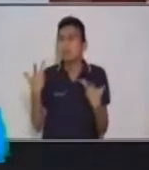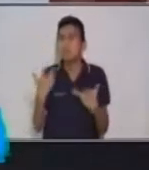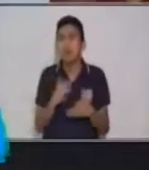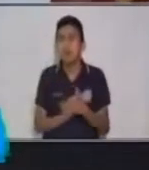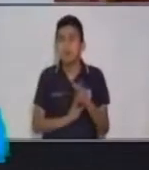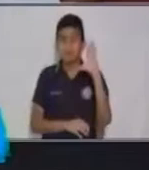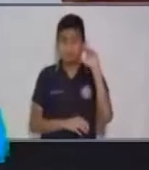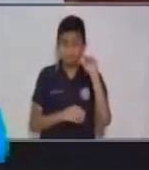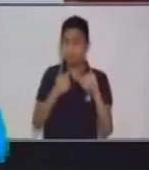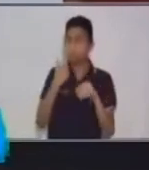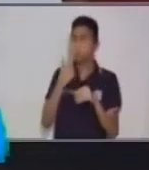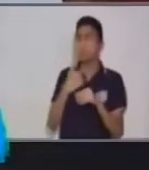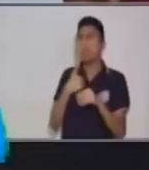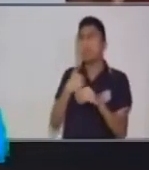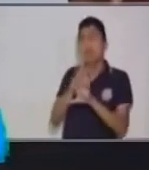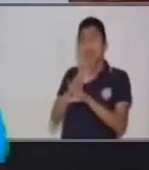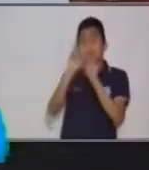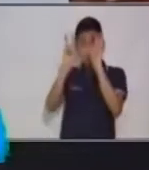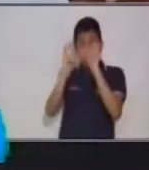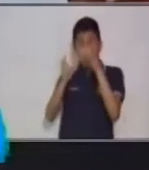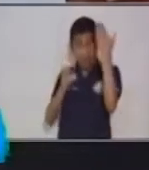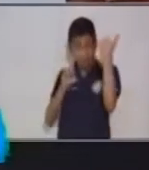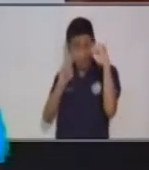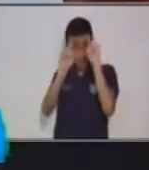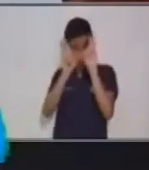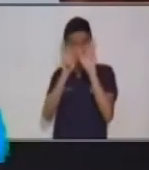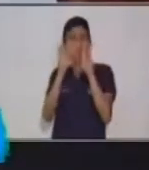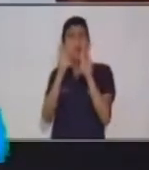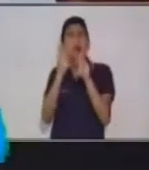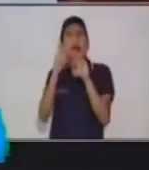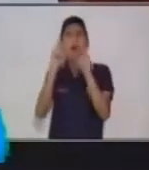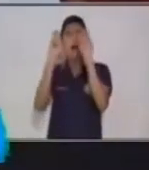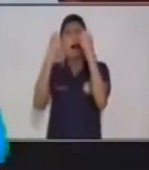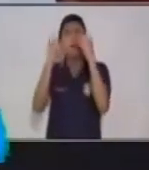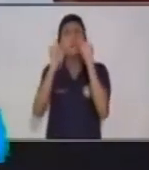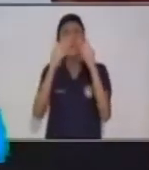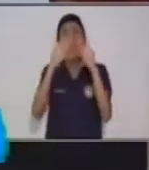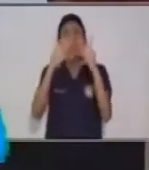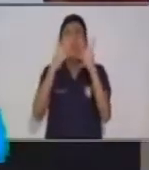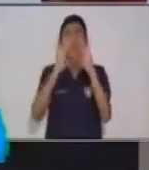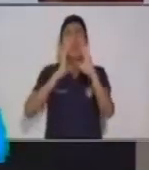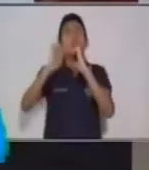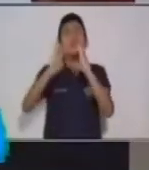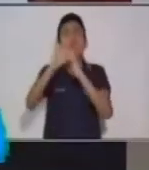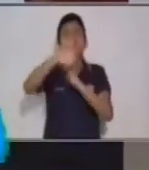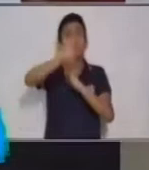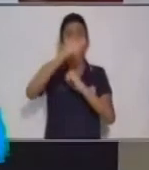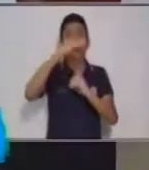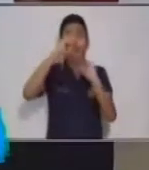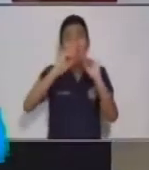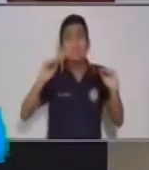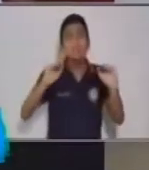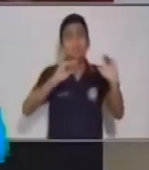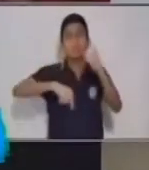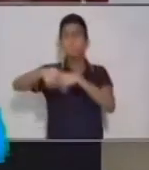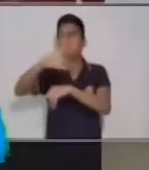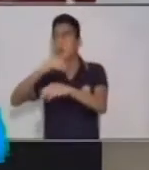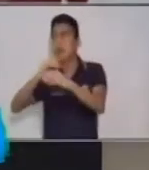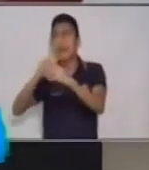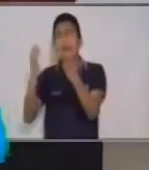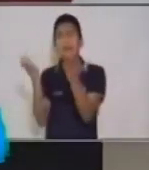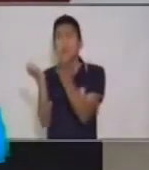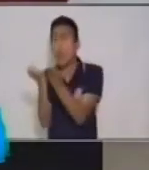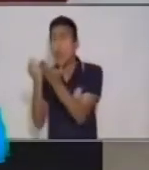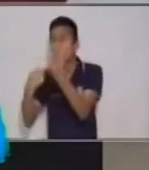te cuento. El tema anterior trataba de hacer una encuesta a distintos niños de una escuela. Ah, ¿en